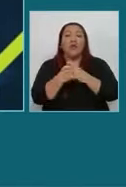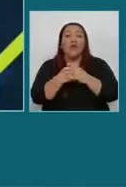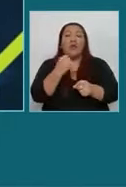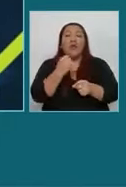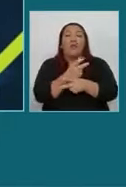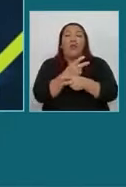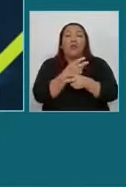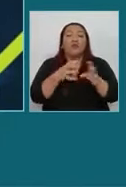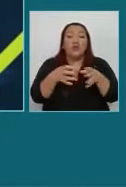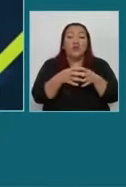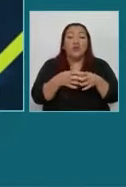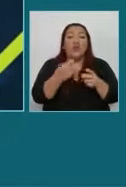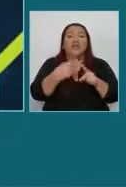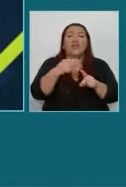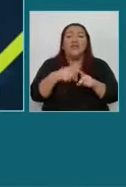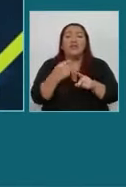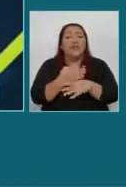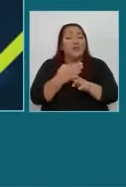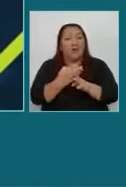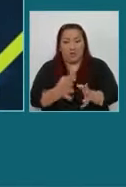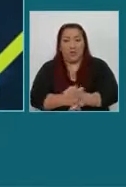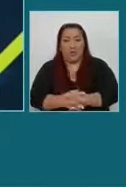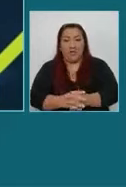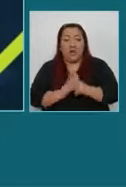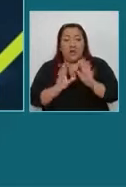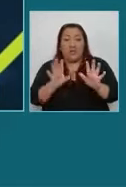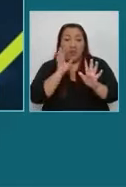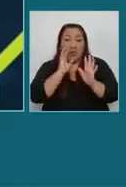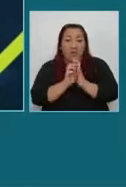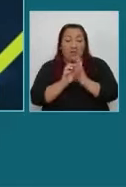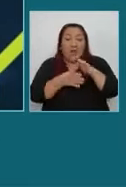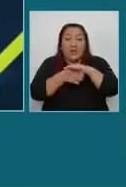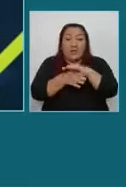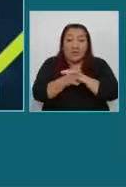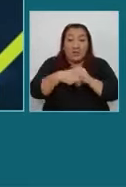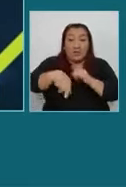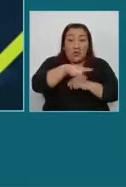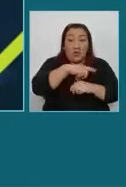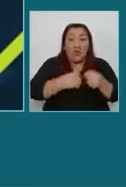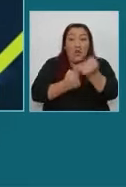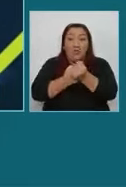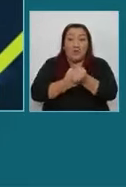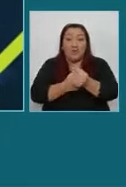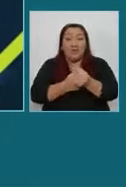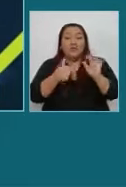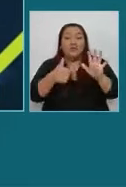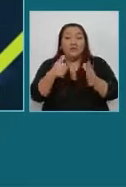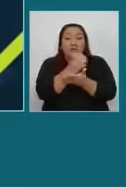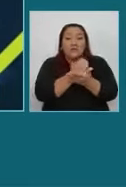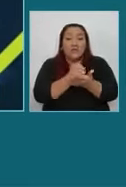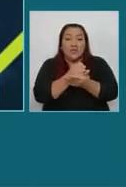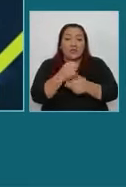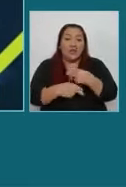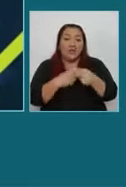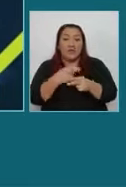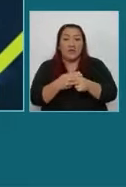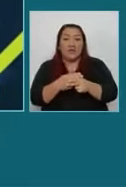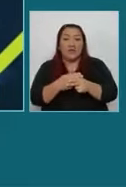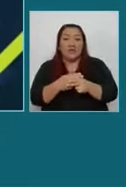productivo, de diferentes maneras, ¿no? Por ejemplo, a través del apoyo de nuestros 6 centros